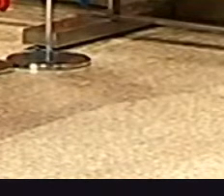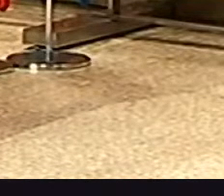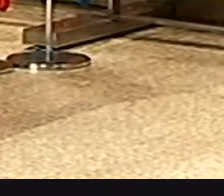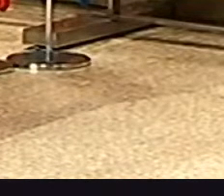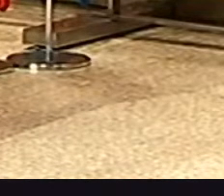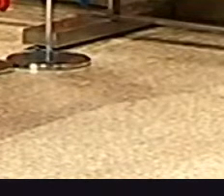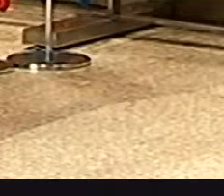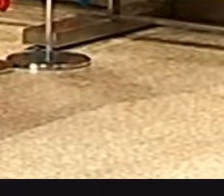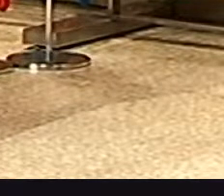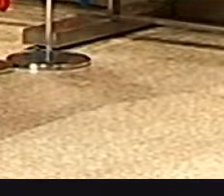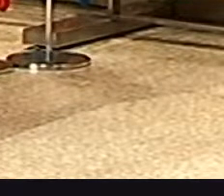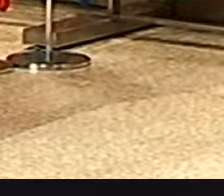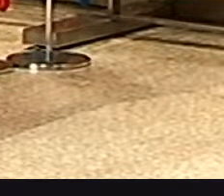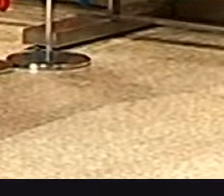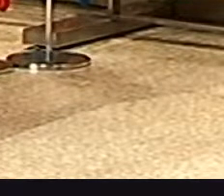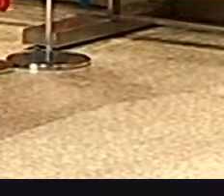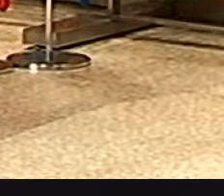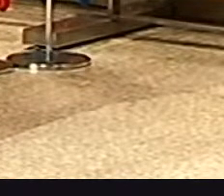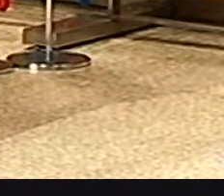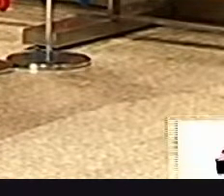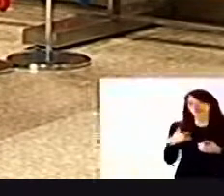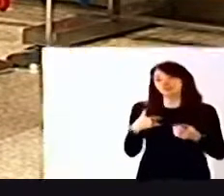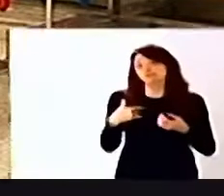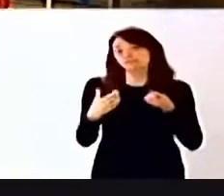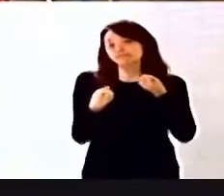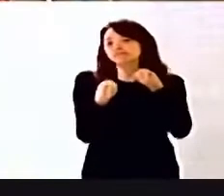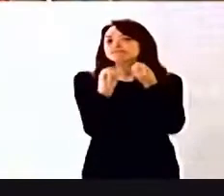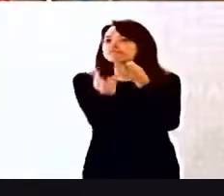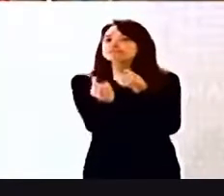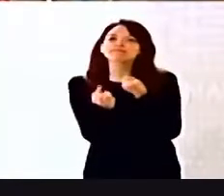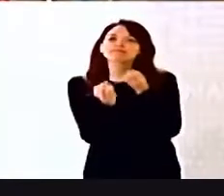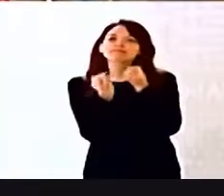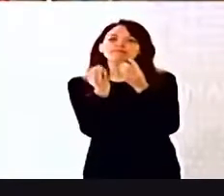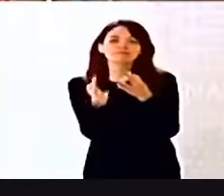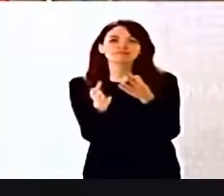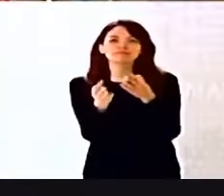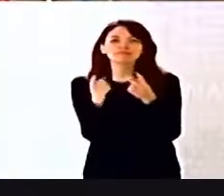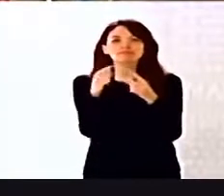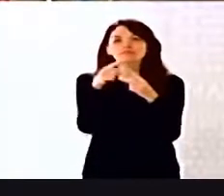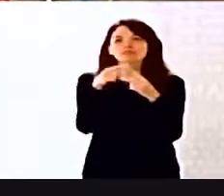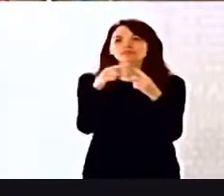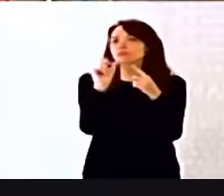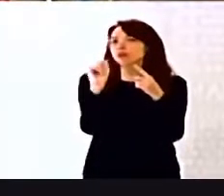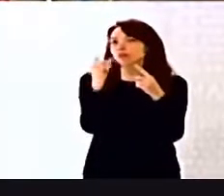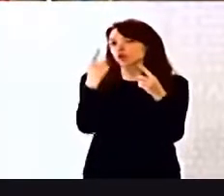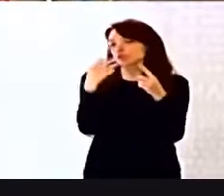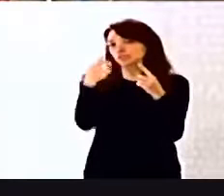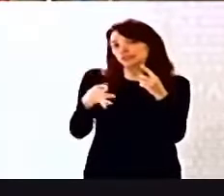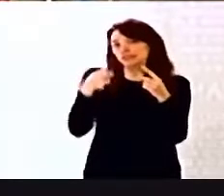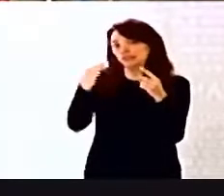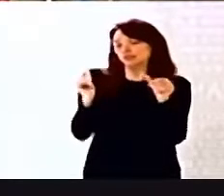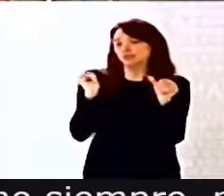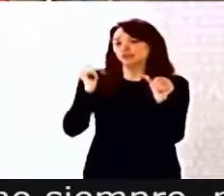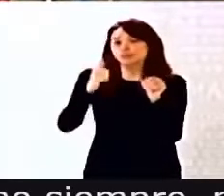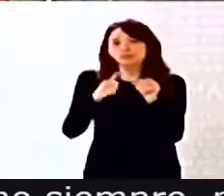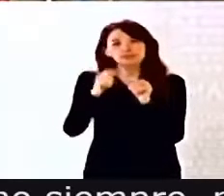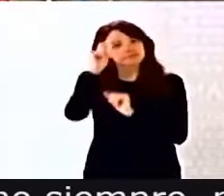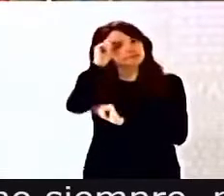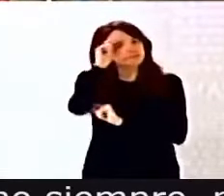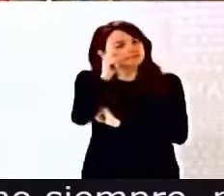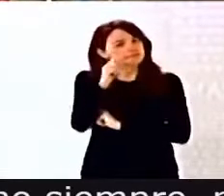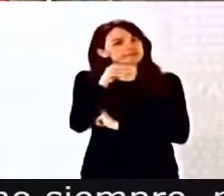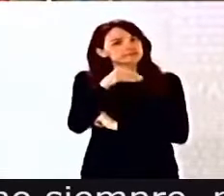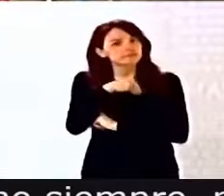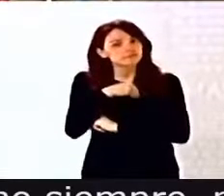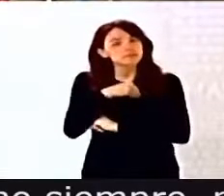Básicamente, quiero, en primer lugar, trasladar, como siempre, mis condolencias y las